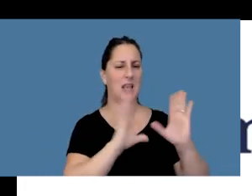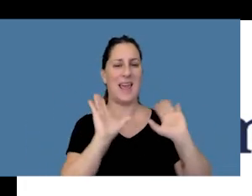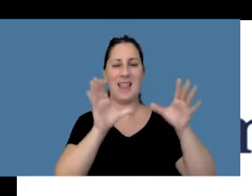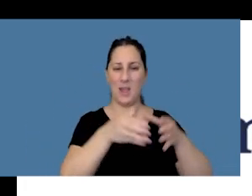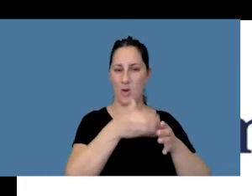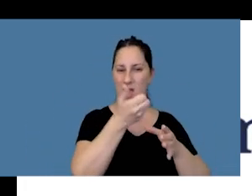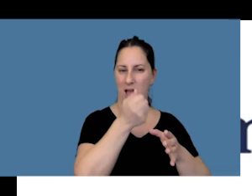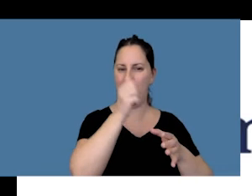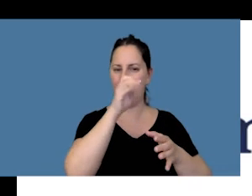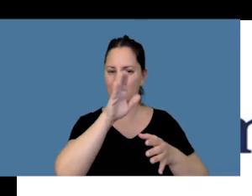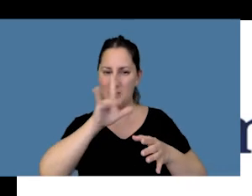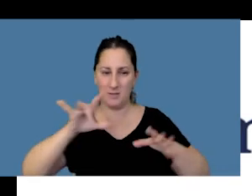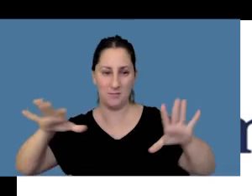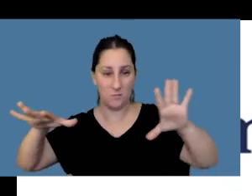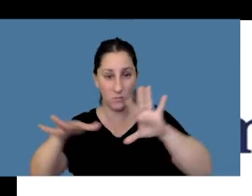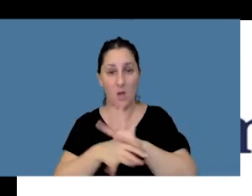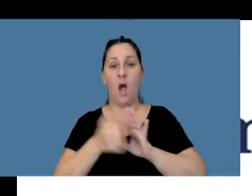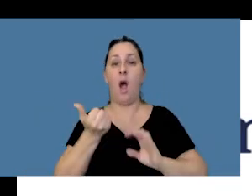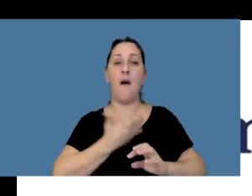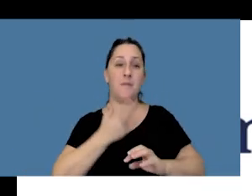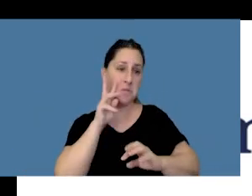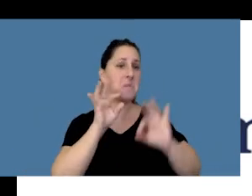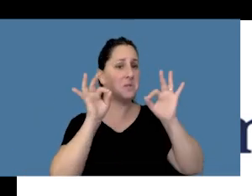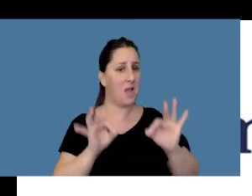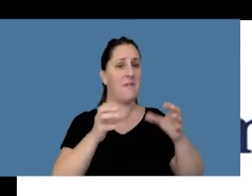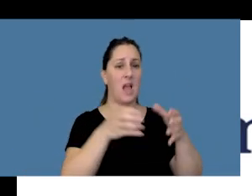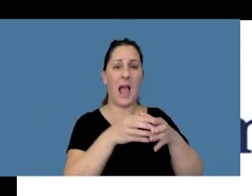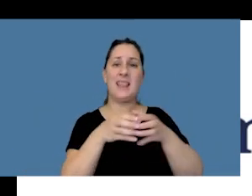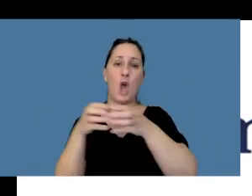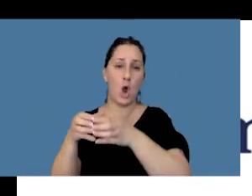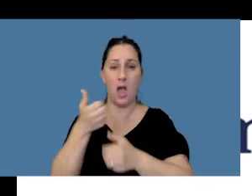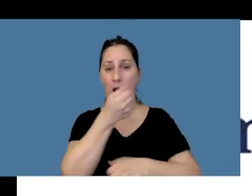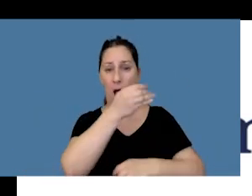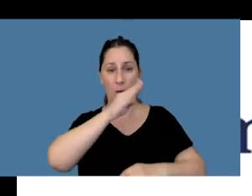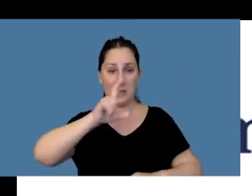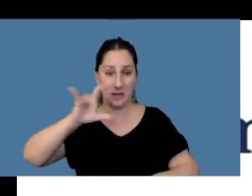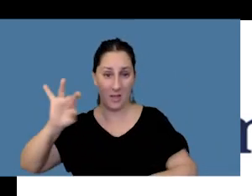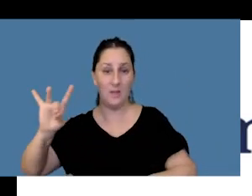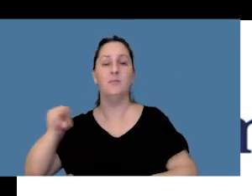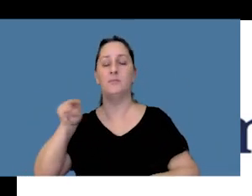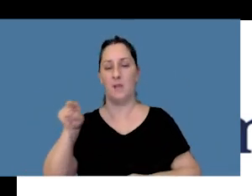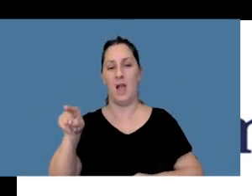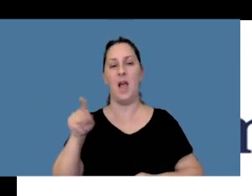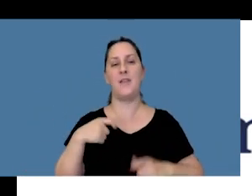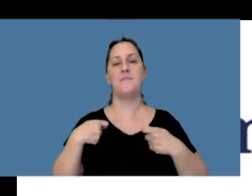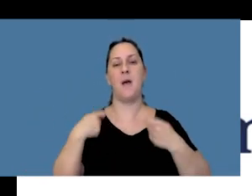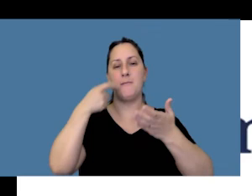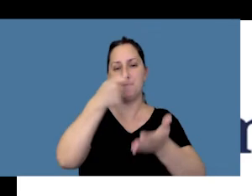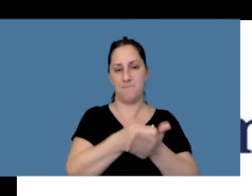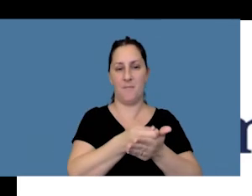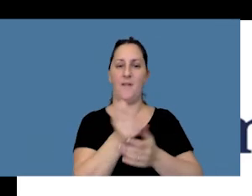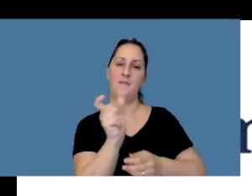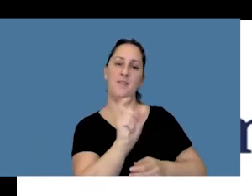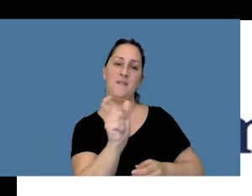categorizado o la AFIP lo considera así, ¿qué va a pasar? Le va a liquidar las diferencias